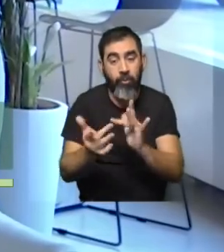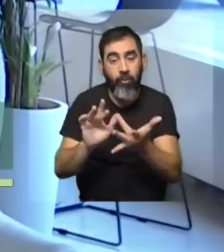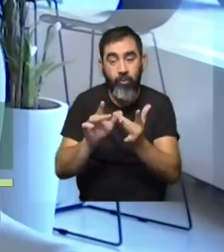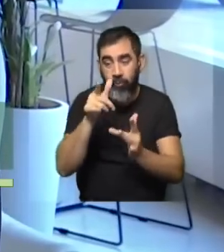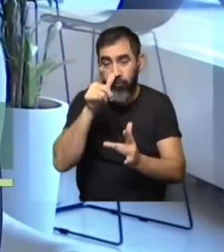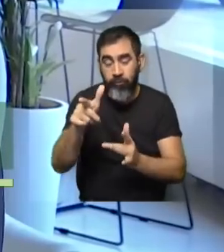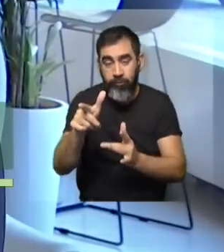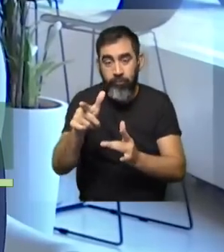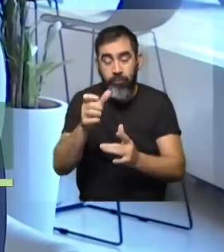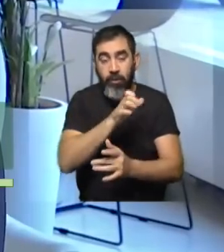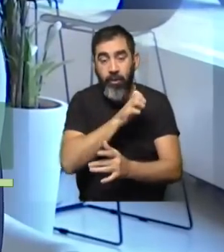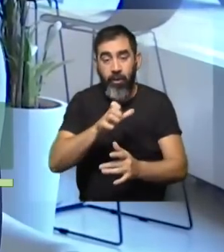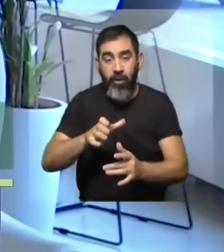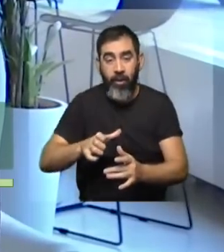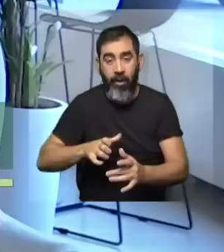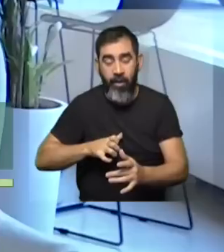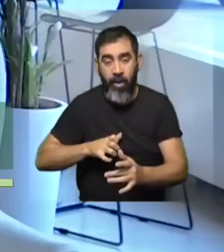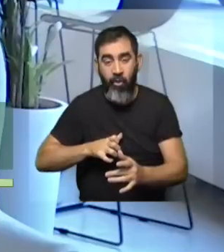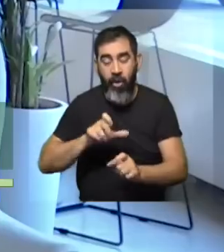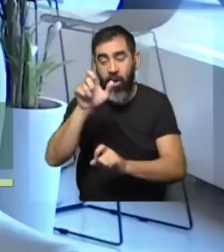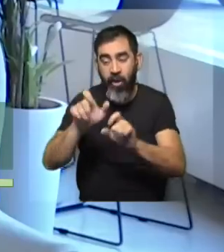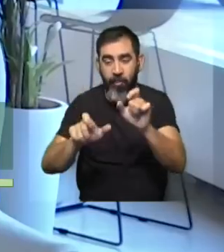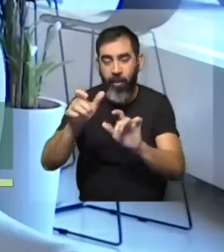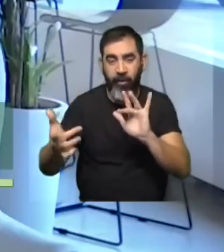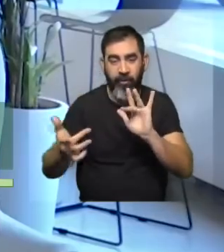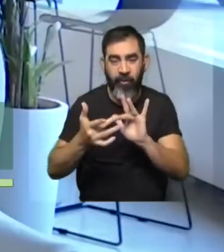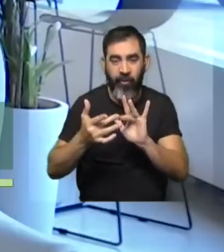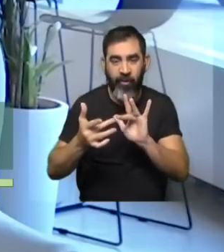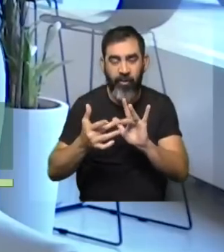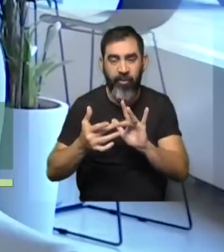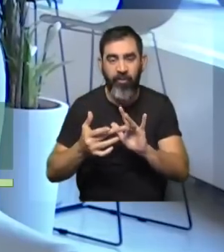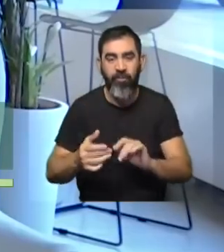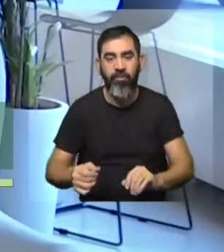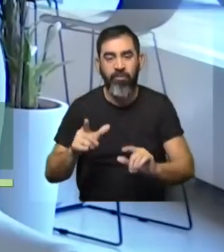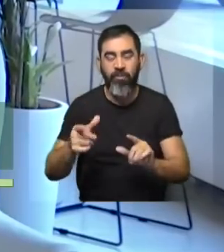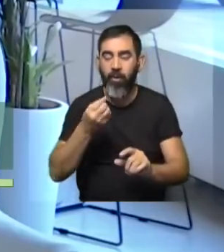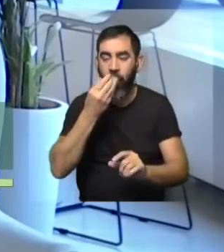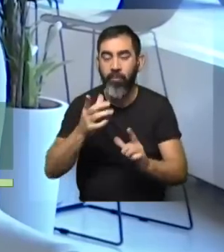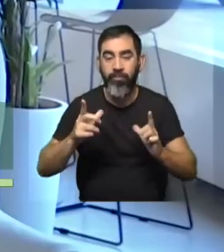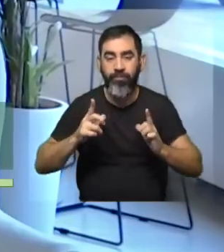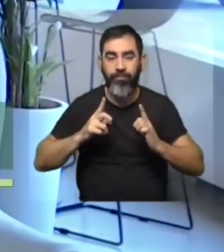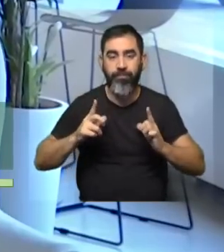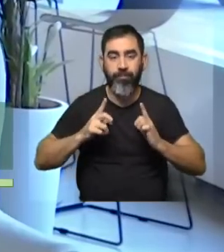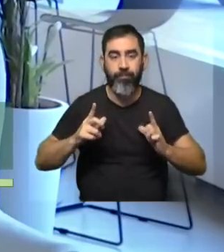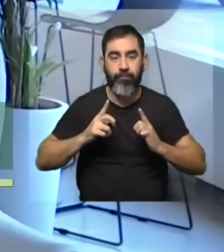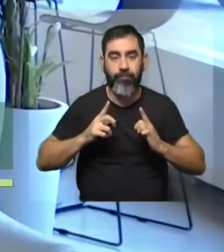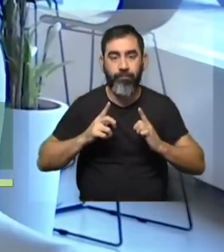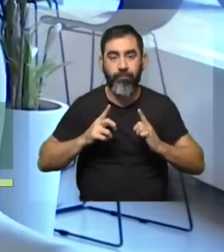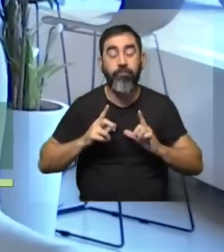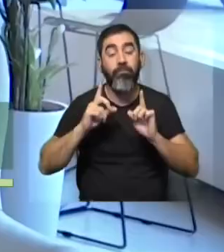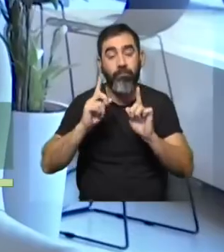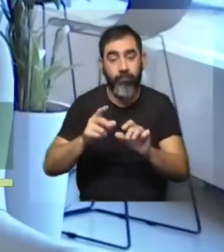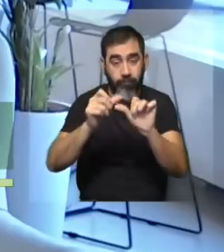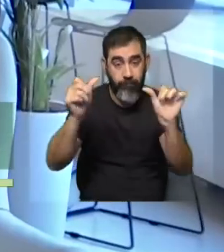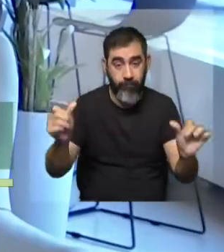entre los estados garantes de derechos y los habitantes de nuestros territorios así que tenemos una gran expectativa lo hacemos también